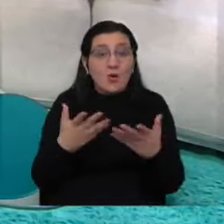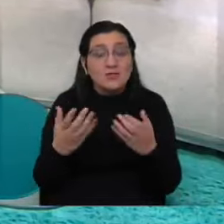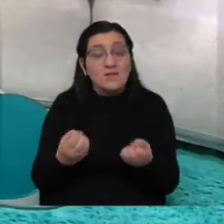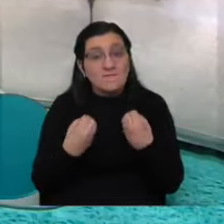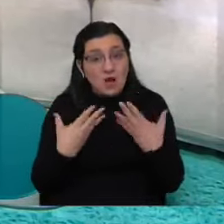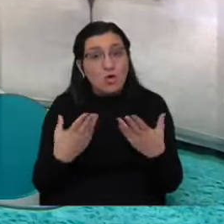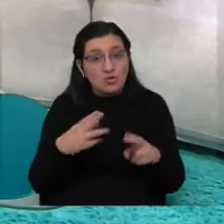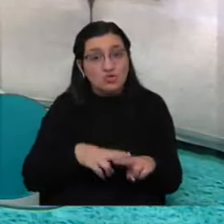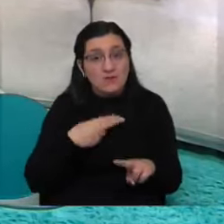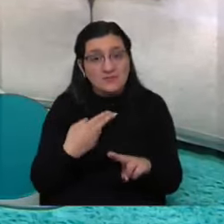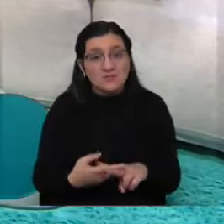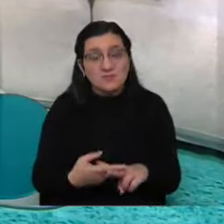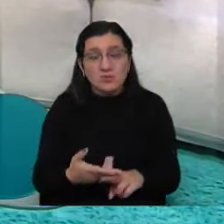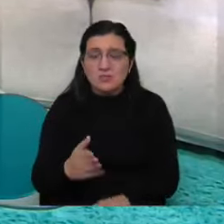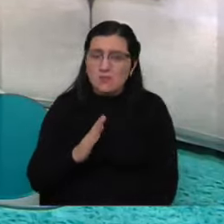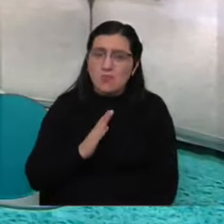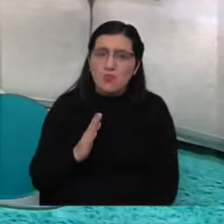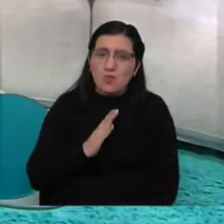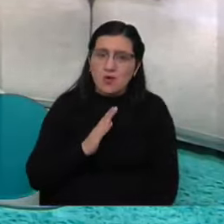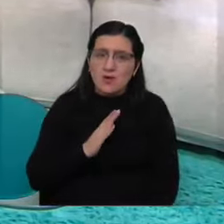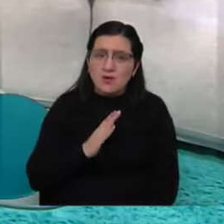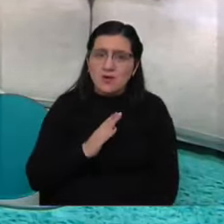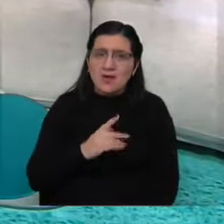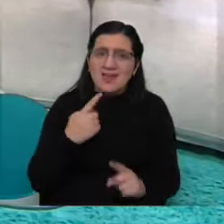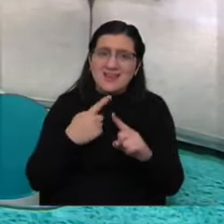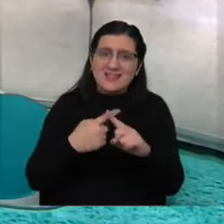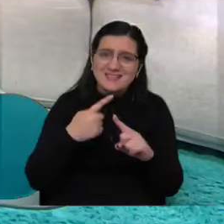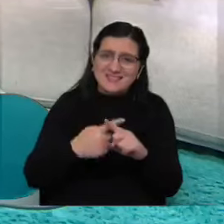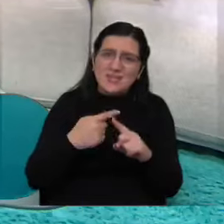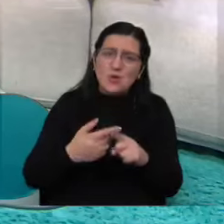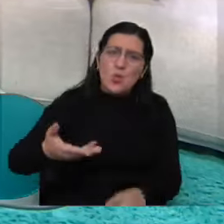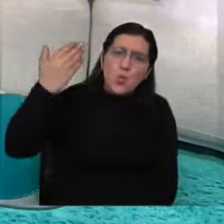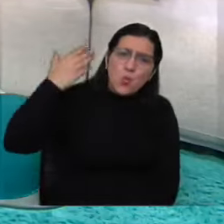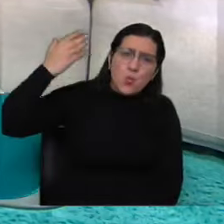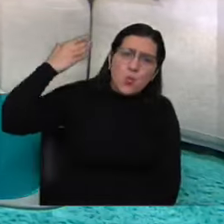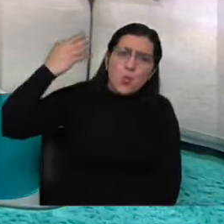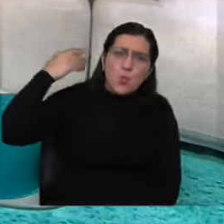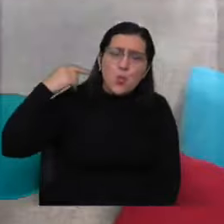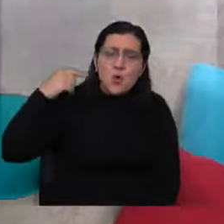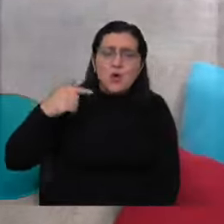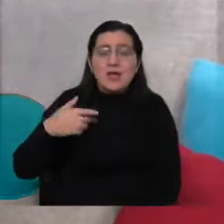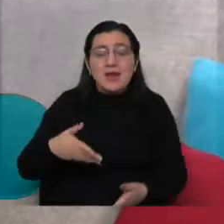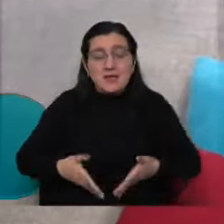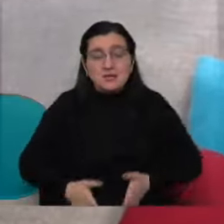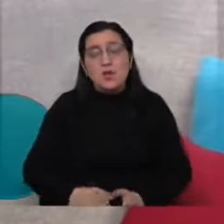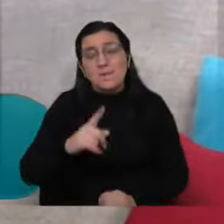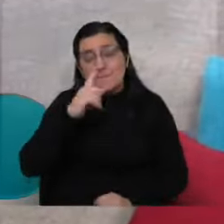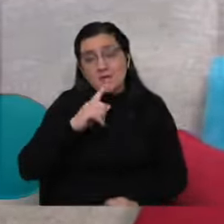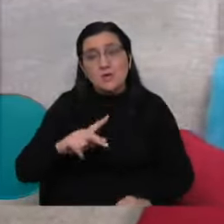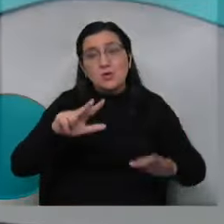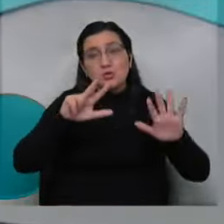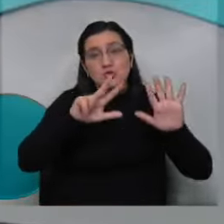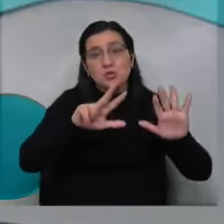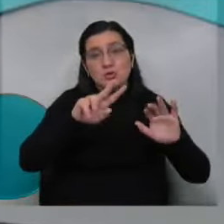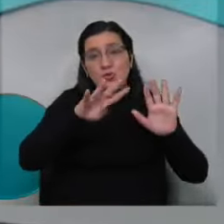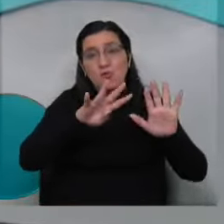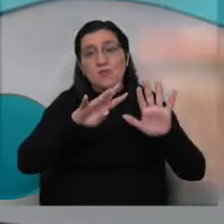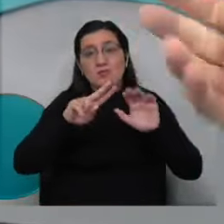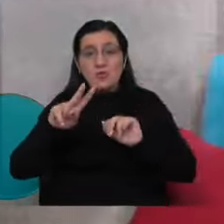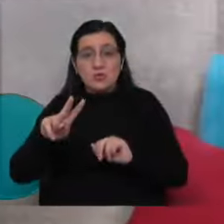una mirada de lo que fue esta mujer en el sigo en esa época No ya nace en 1892 pornográfica le